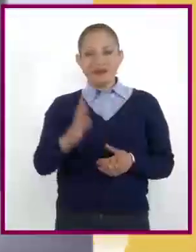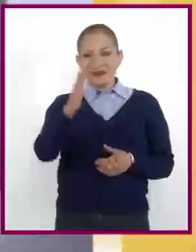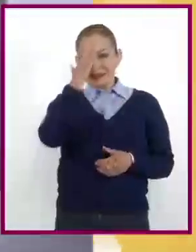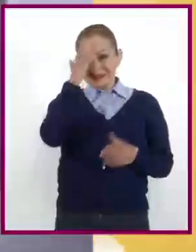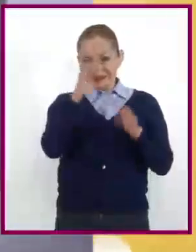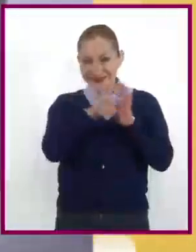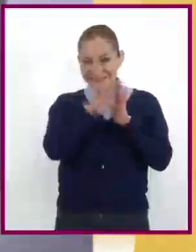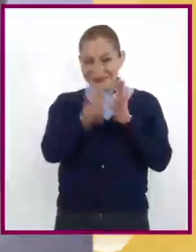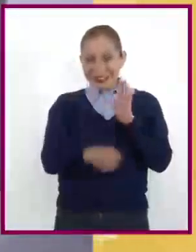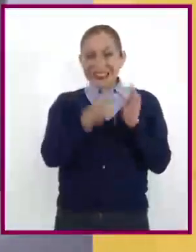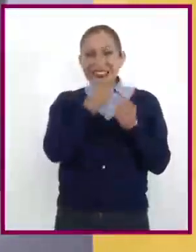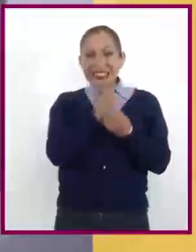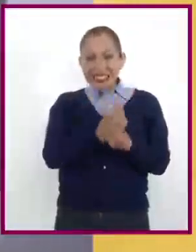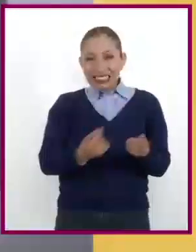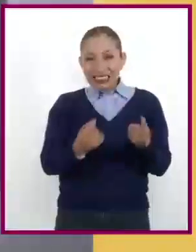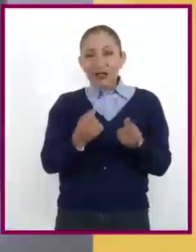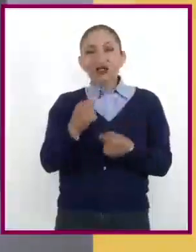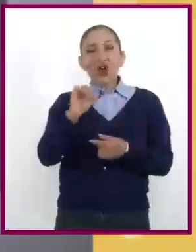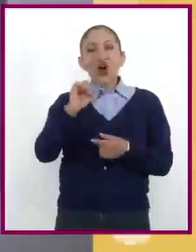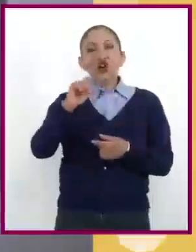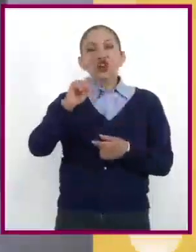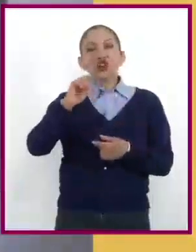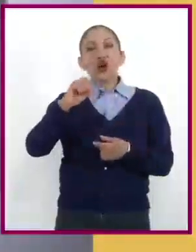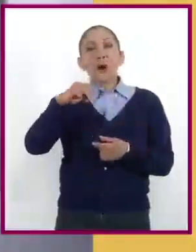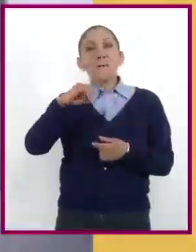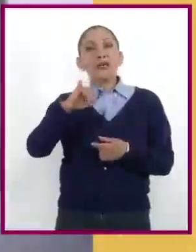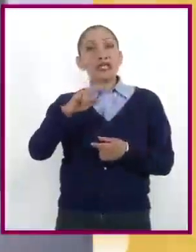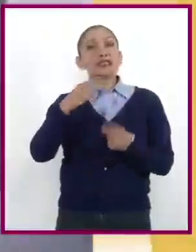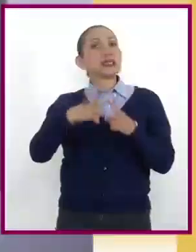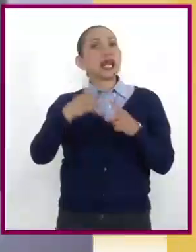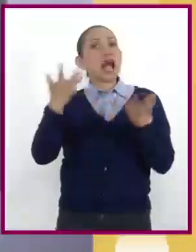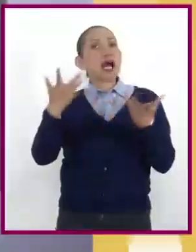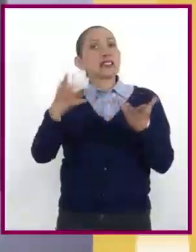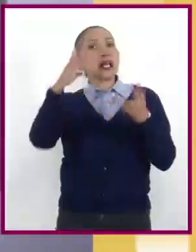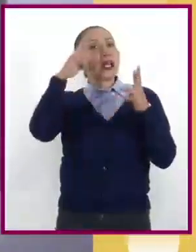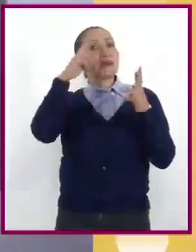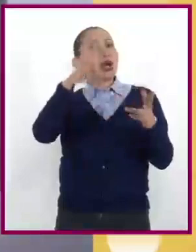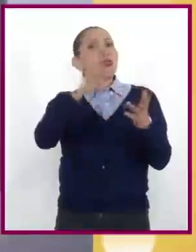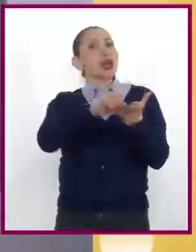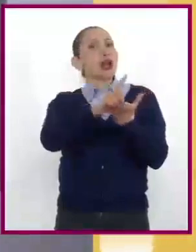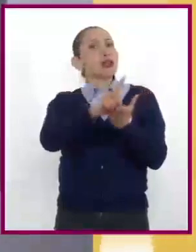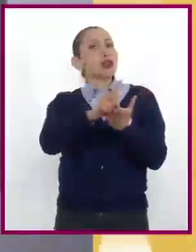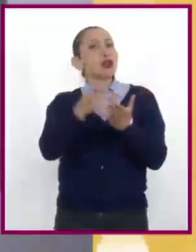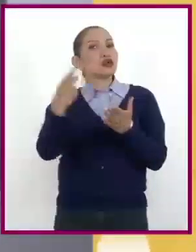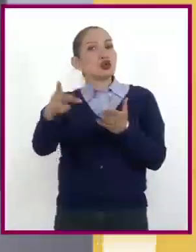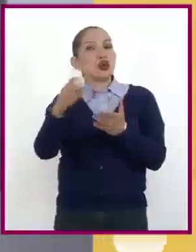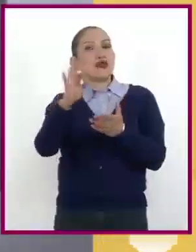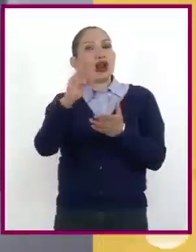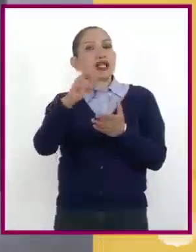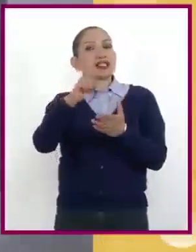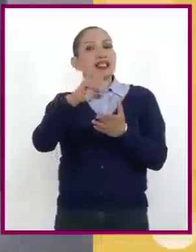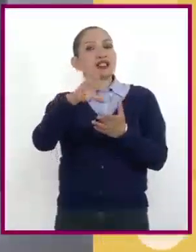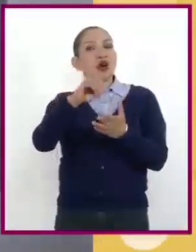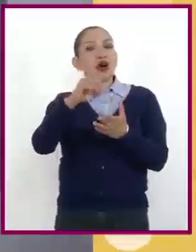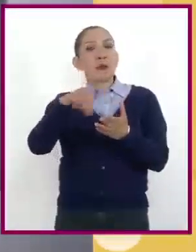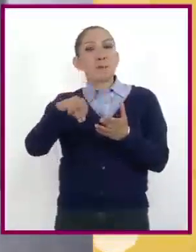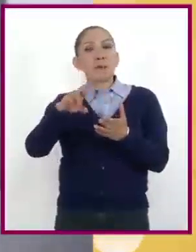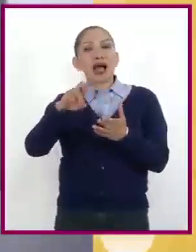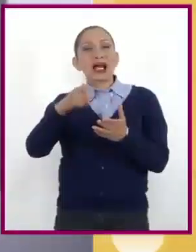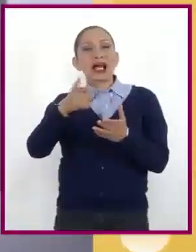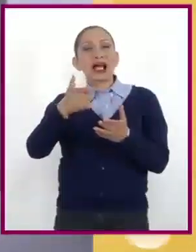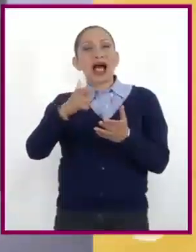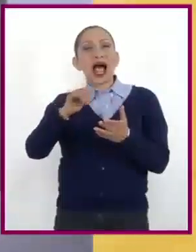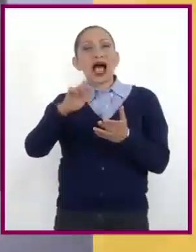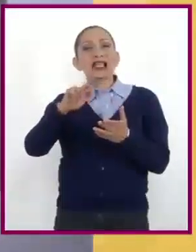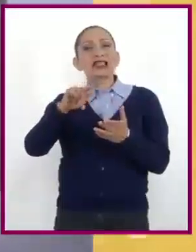Recuerda el caso de los niños otomíes. ¿A quién le tocaba hacer que se respetaran los derechos de Francisco y Margarita? ¿Qué